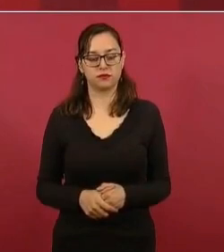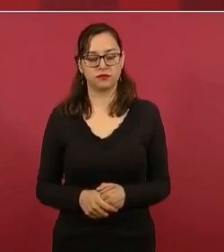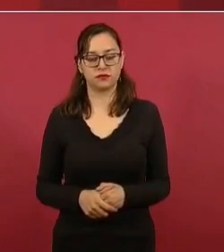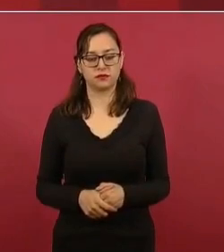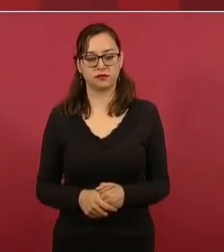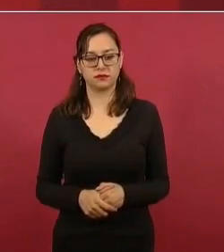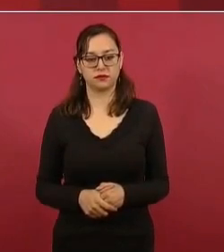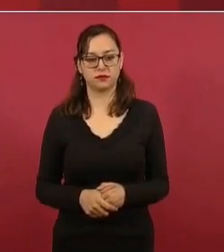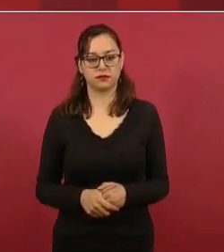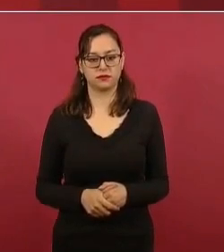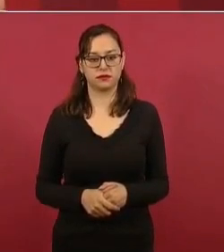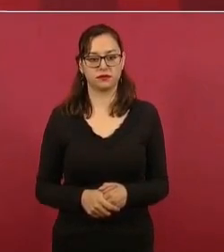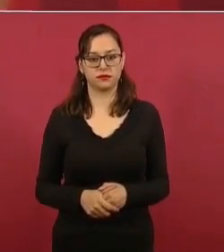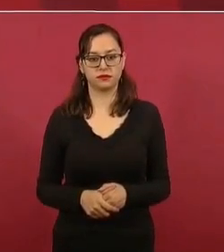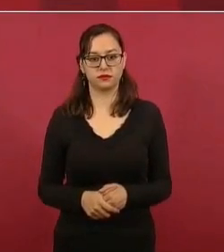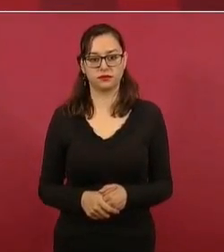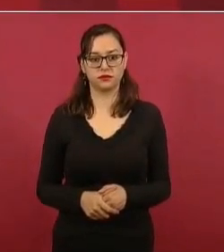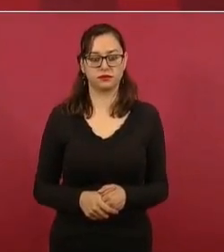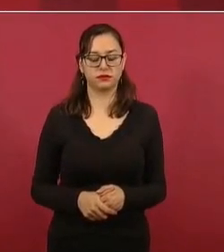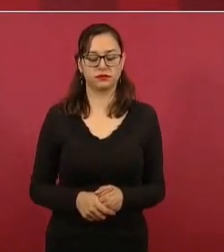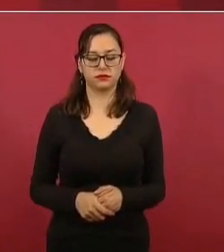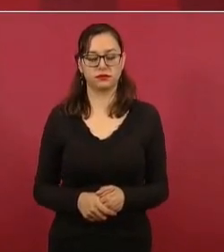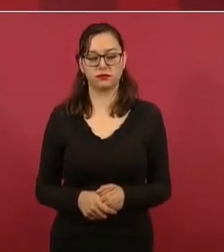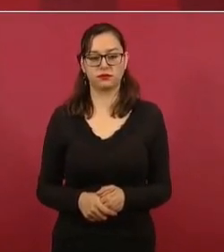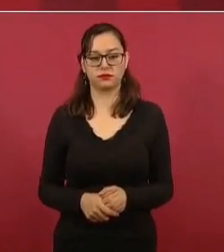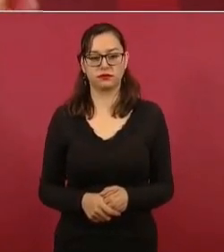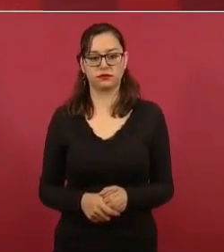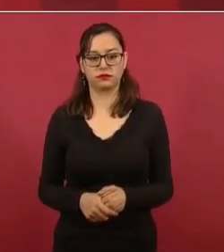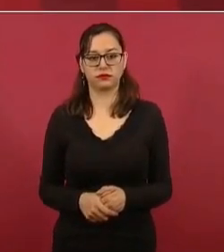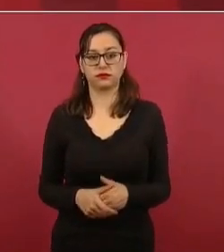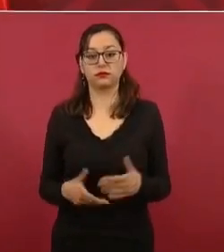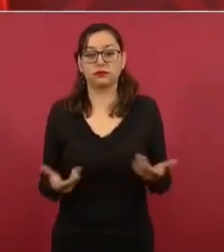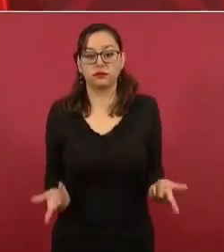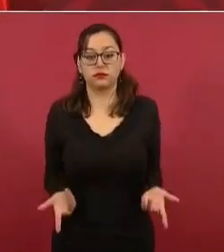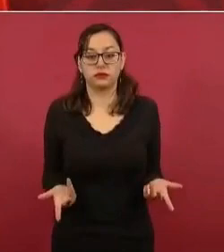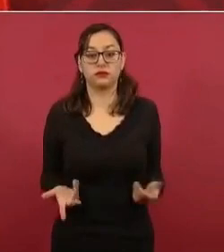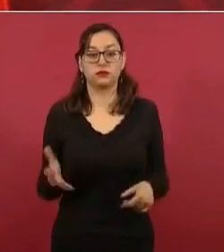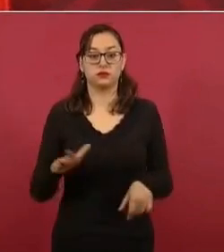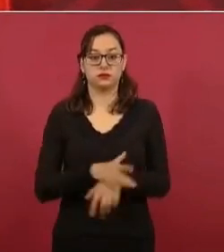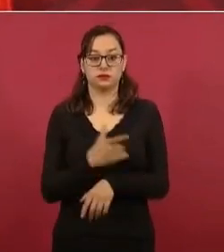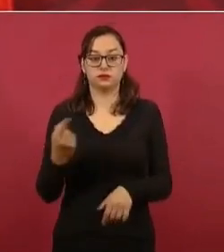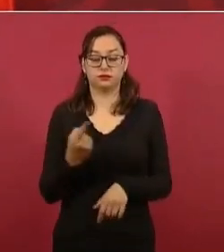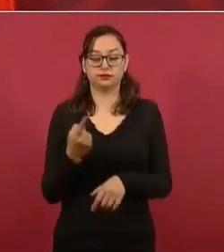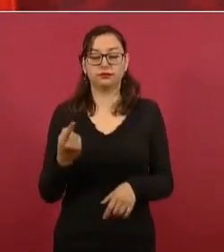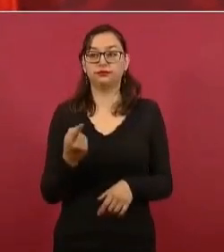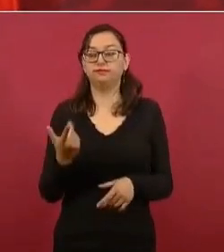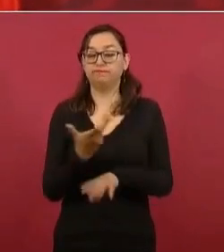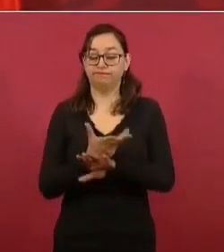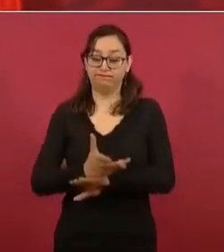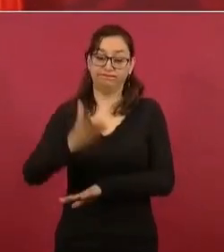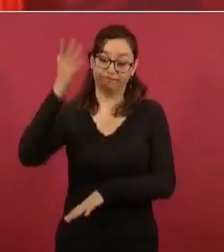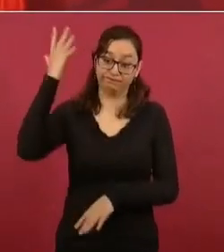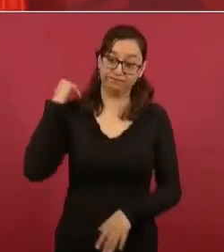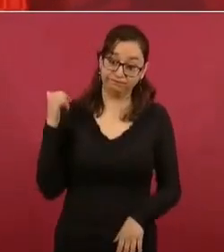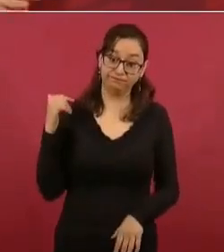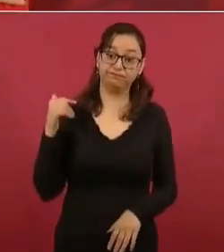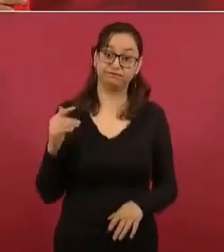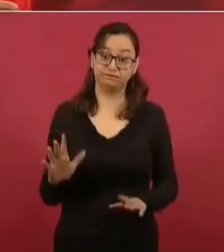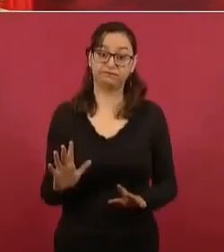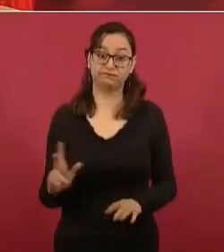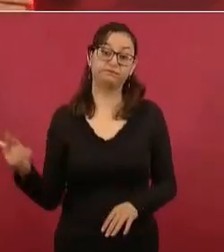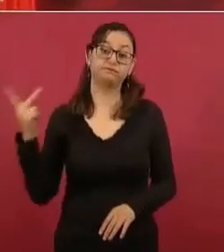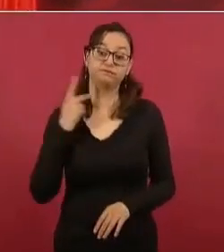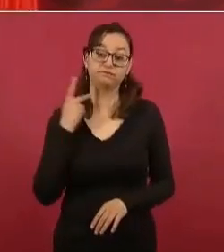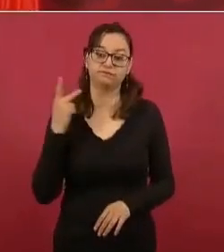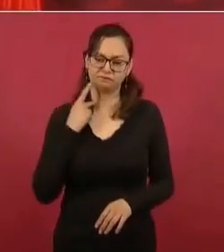porque además había mucha promiscuidad política durante el